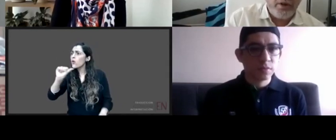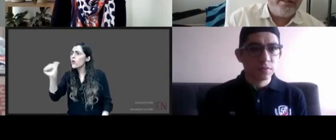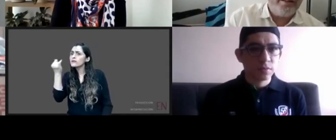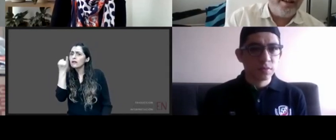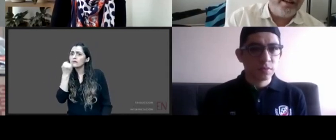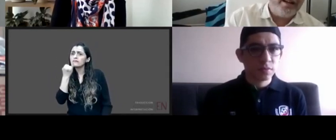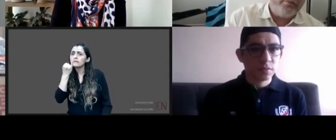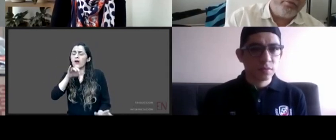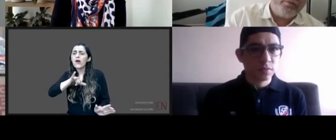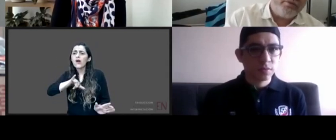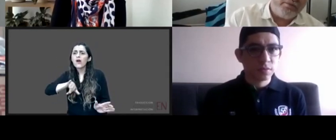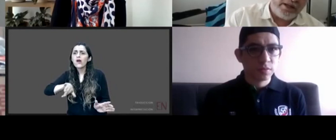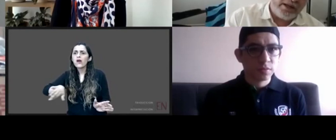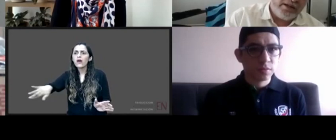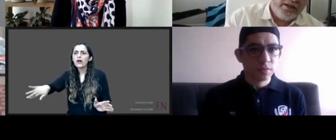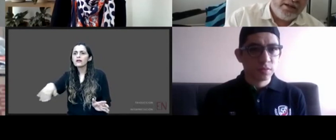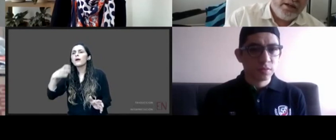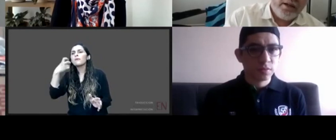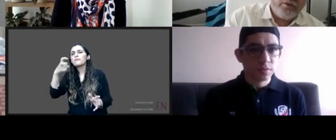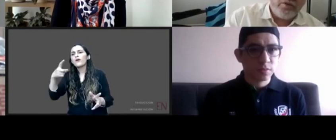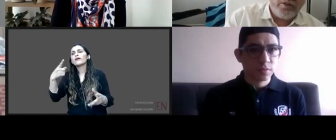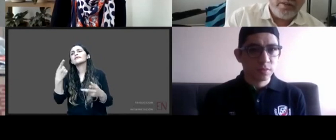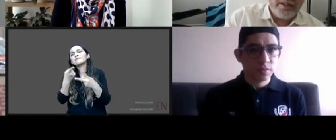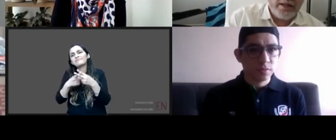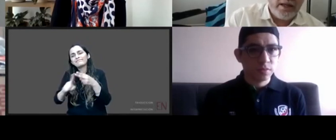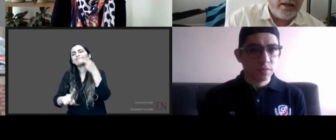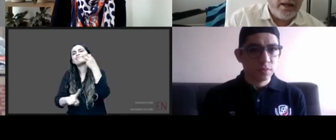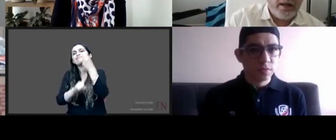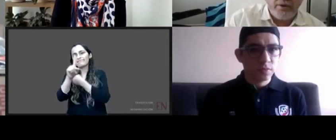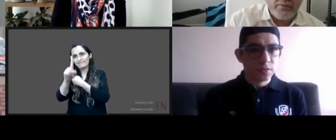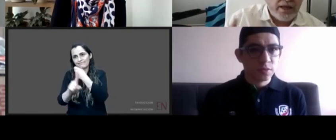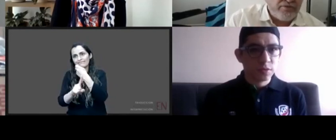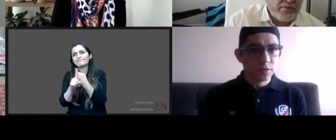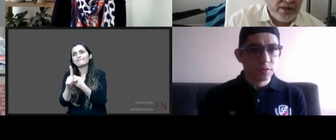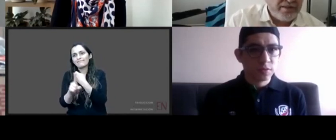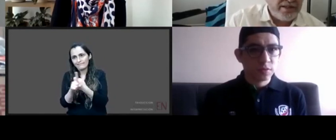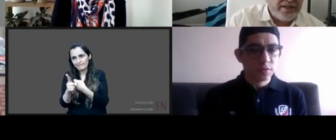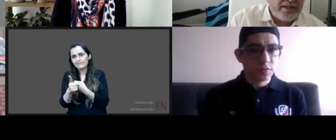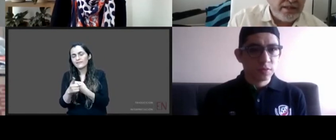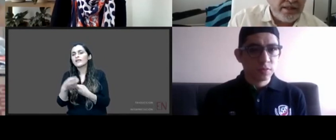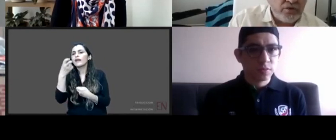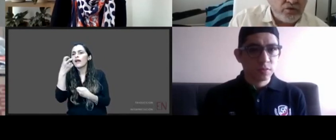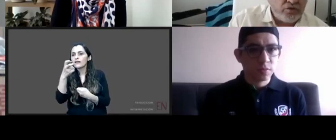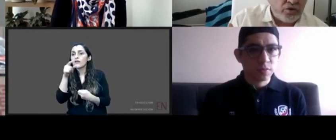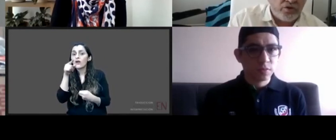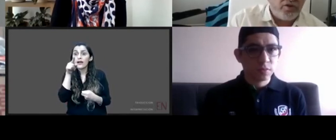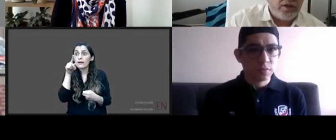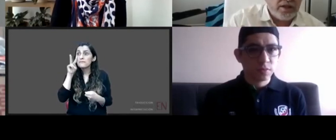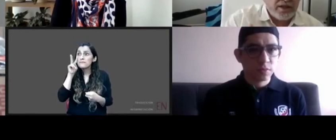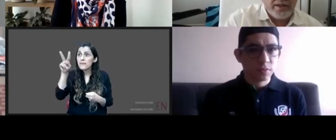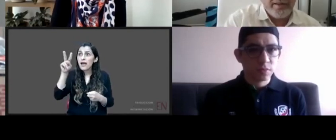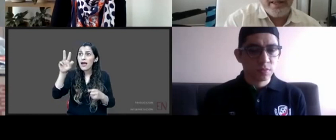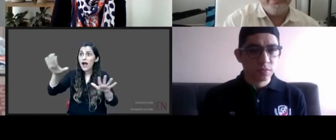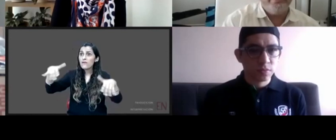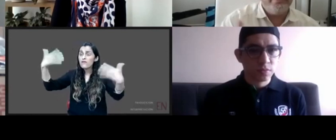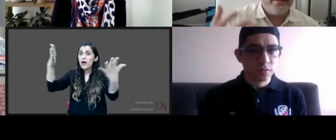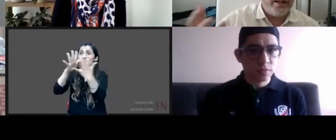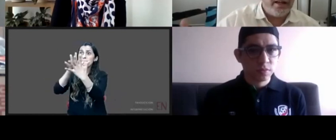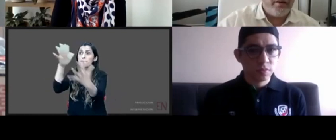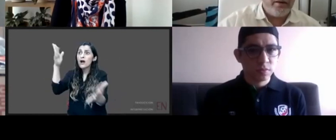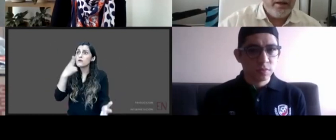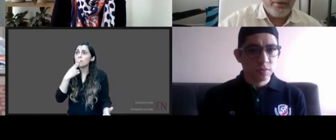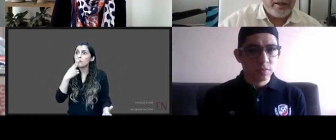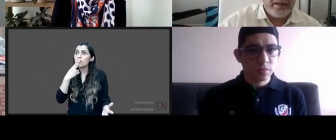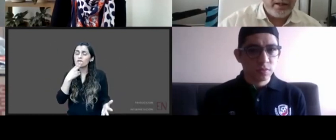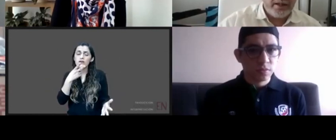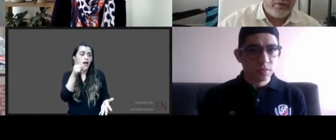se proyecta hacia la propia familia. Entonces, en las familias de los sordos señantes,